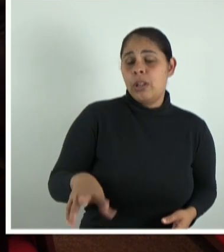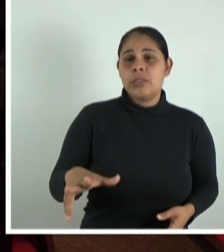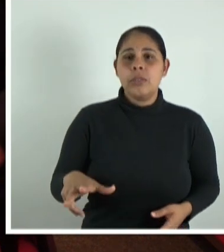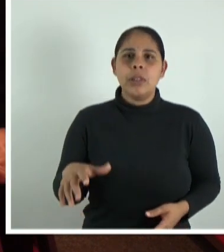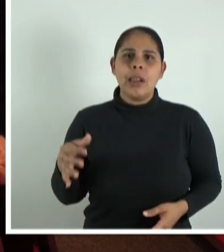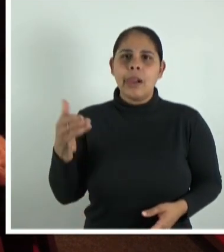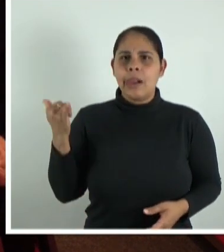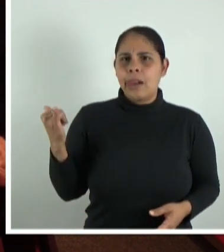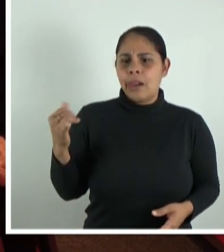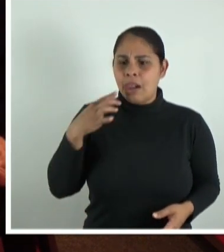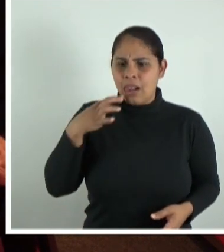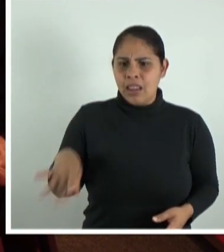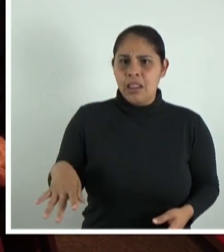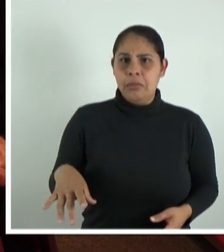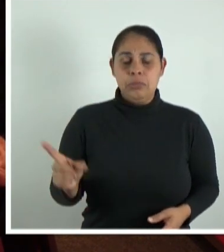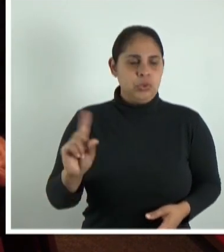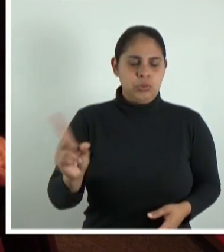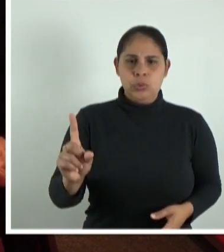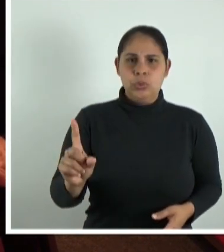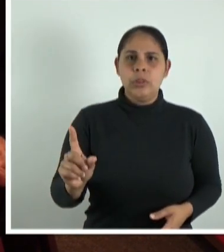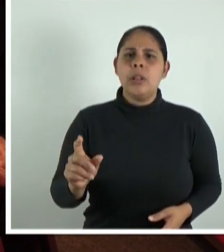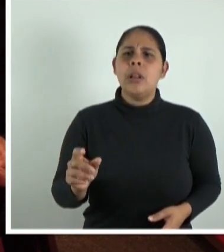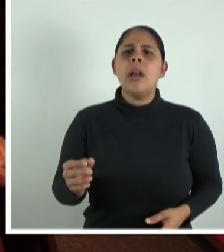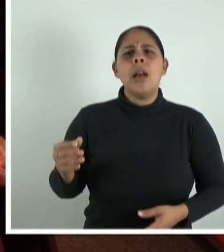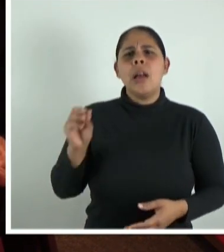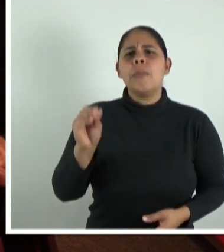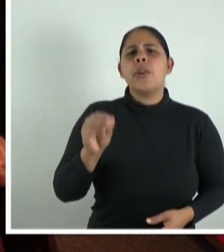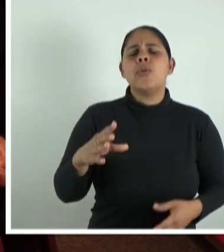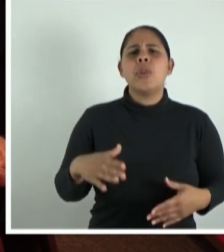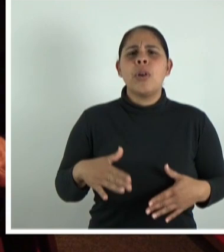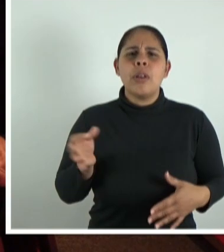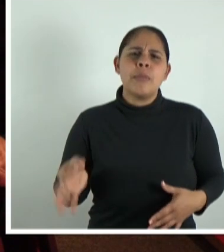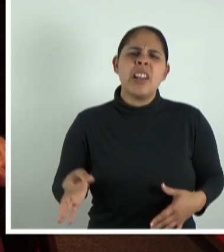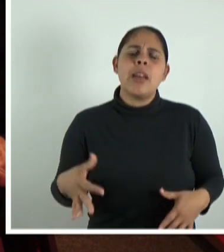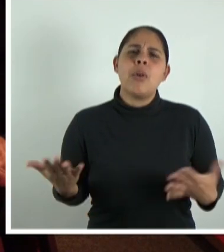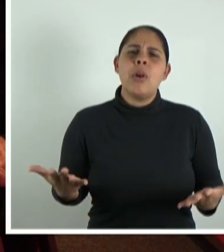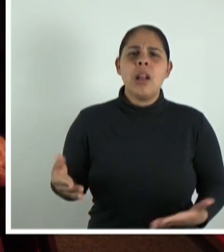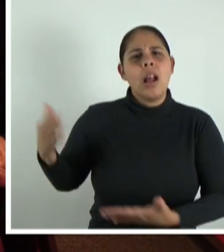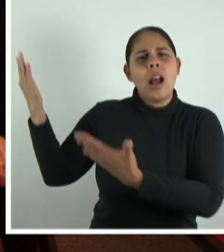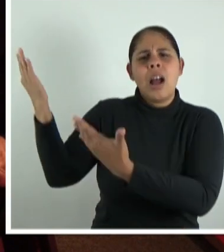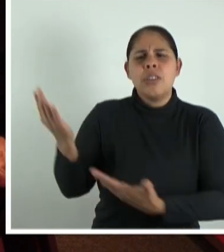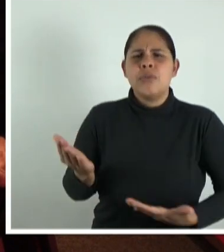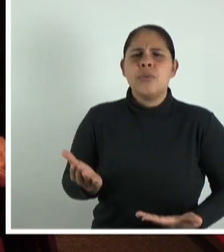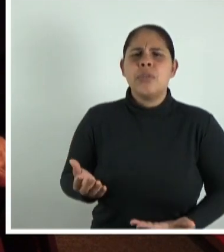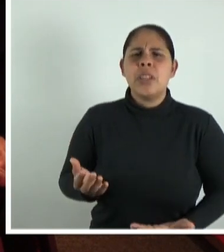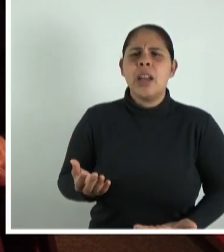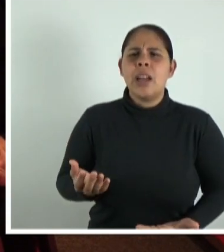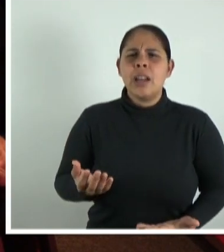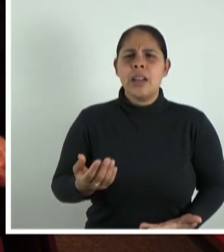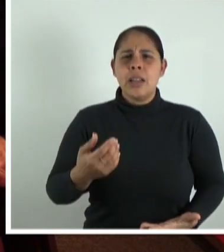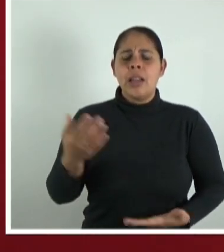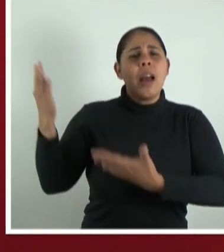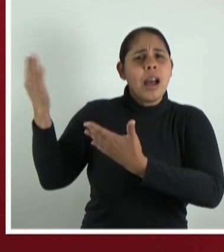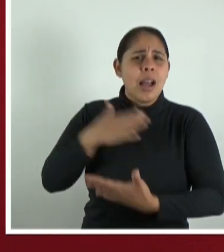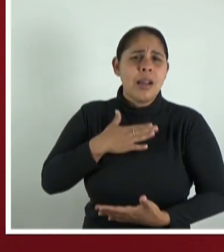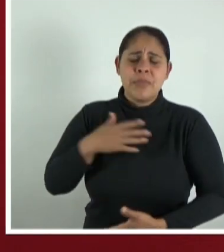La pregunta es quién me puede ayudar, quién me puede huir, quién conoce el dolor de mi corazón. Y le quiero